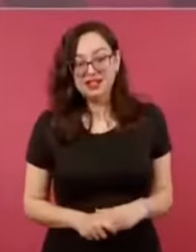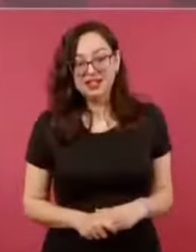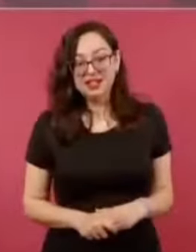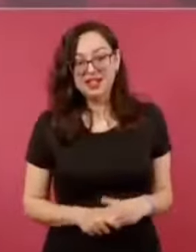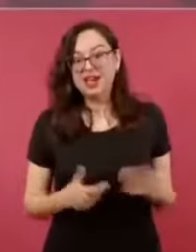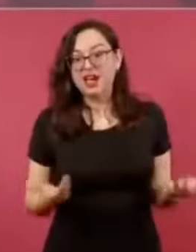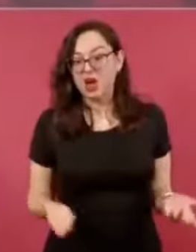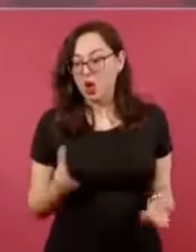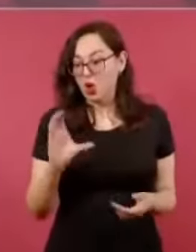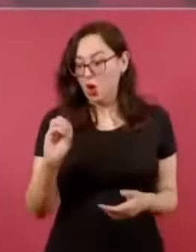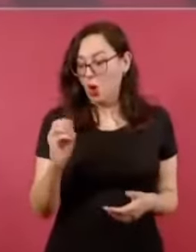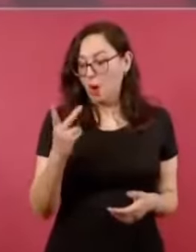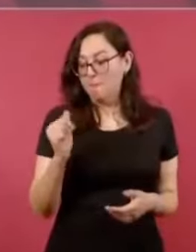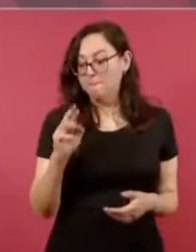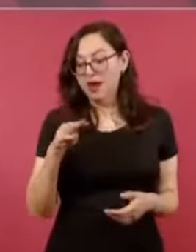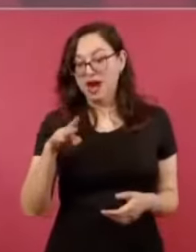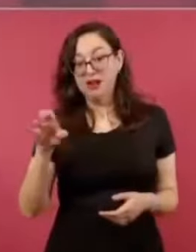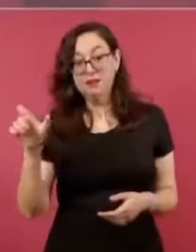Sabritas.